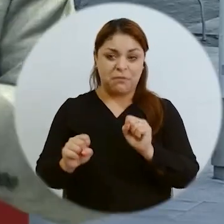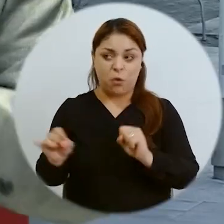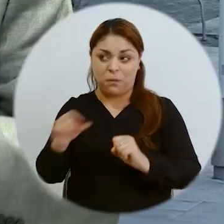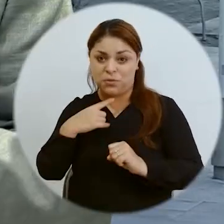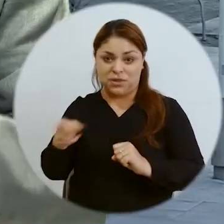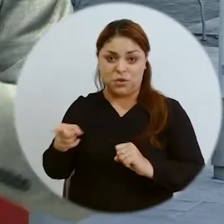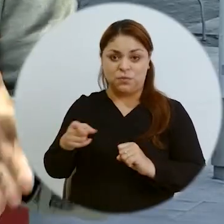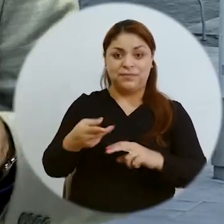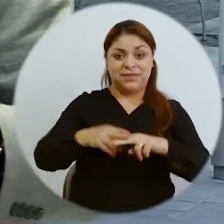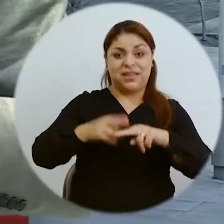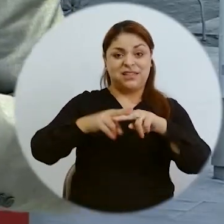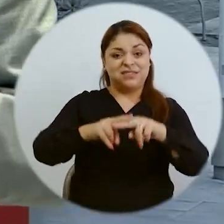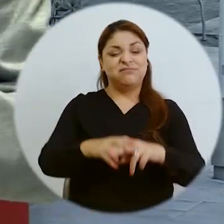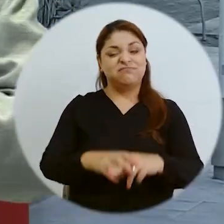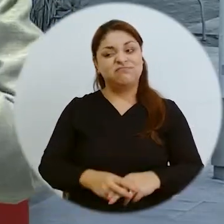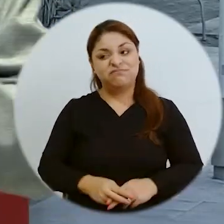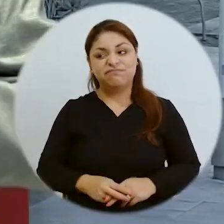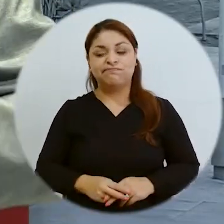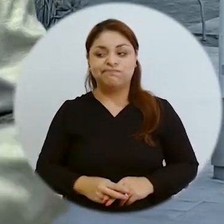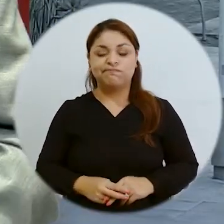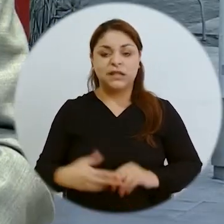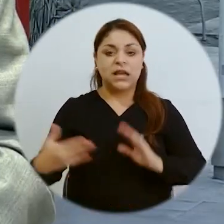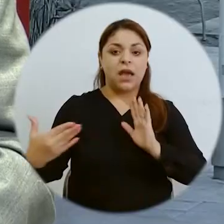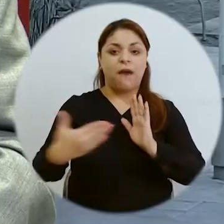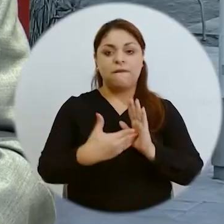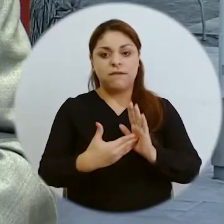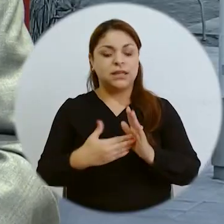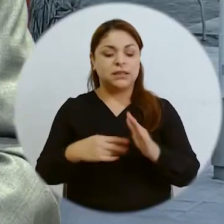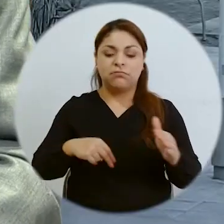estar cumpliendo con una capacidad de pago.